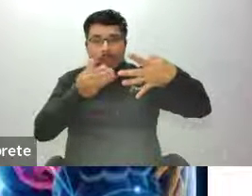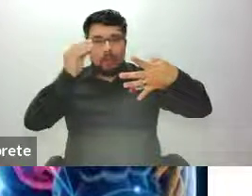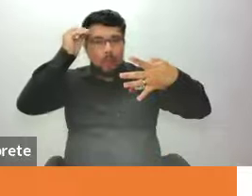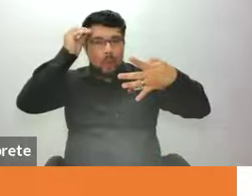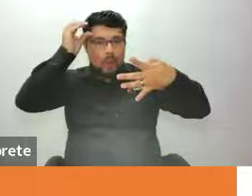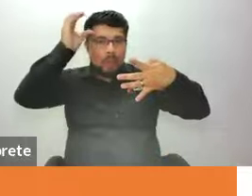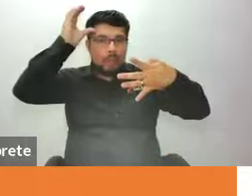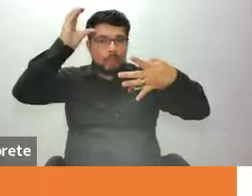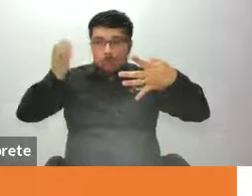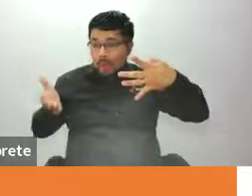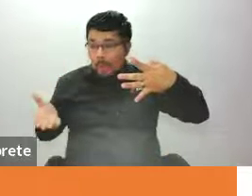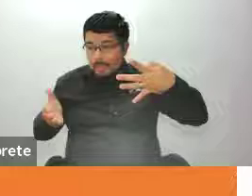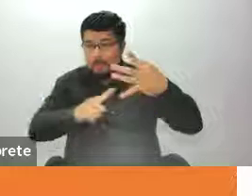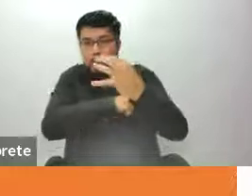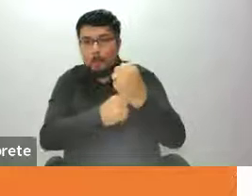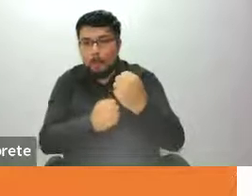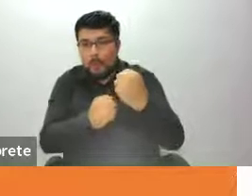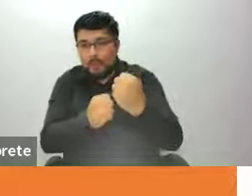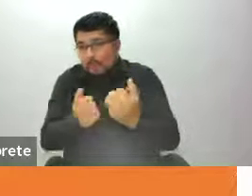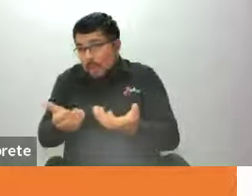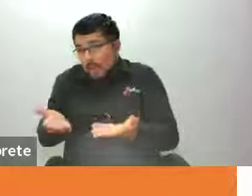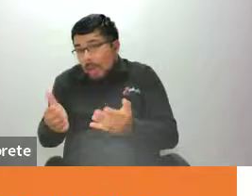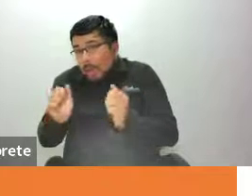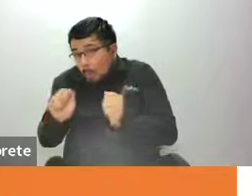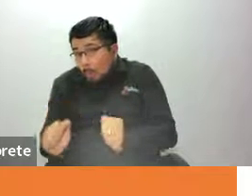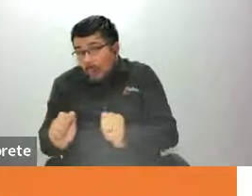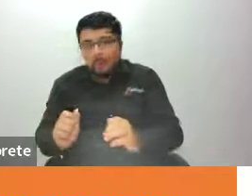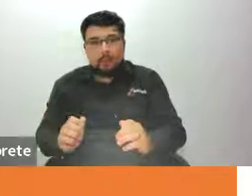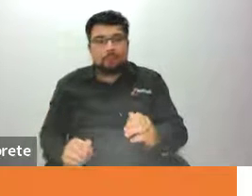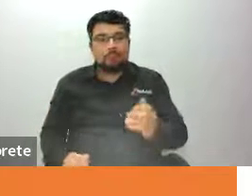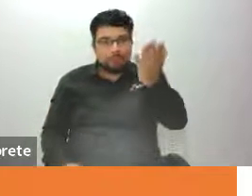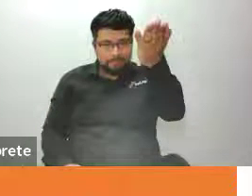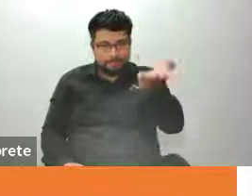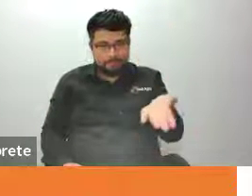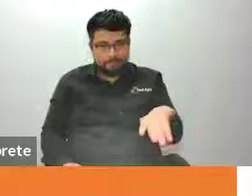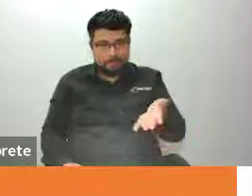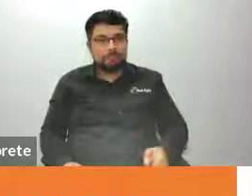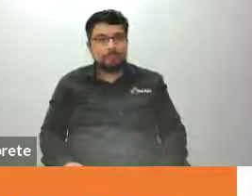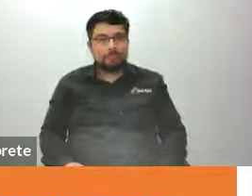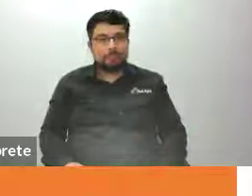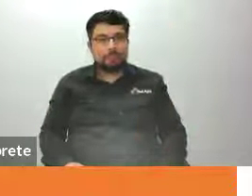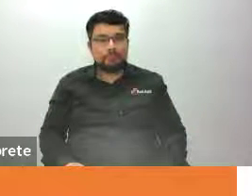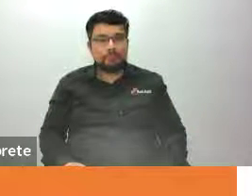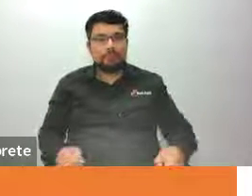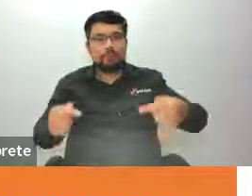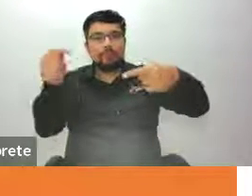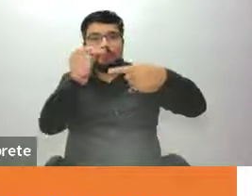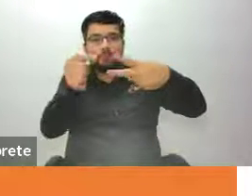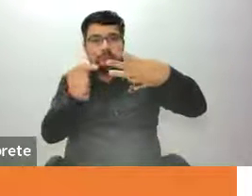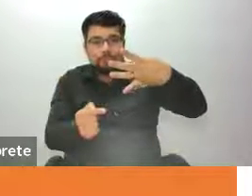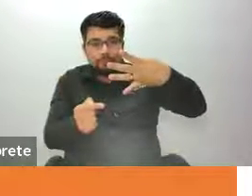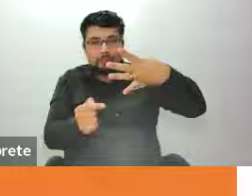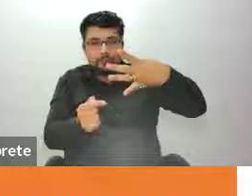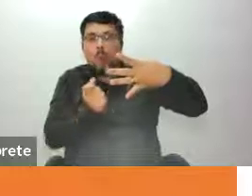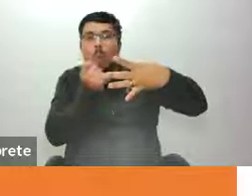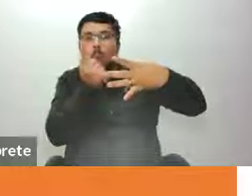posible, ¿cierto? Aquí les dejo entonces las diferencias que acabamos de señalar, que es